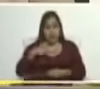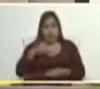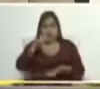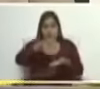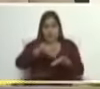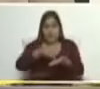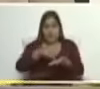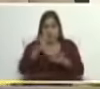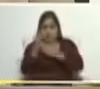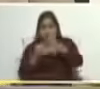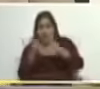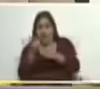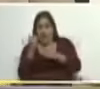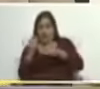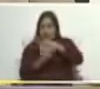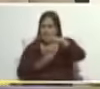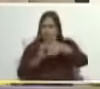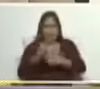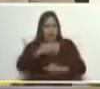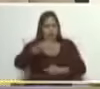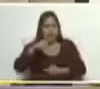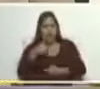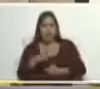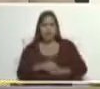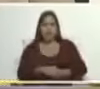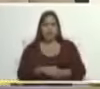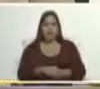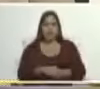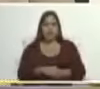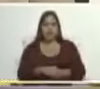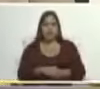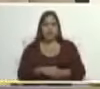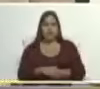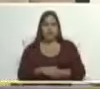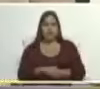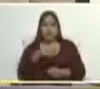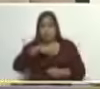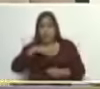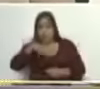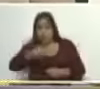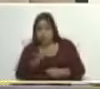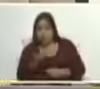Estos tres elementos han sido fundamentales para que nosotros podamos